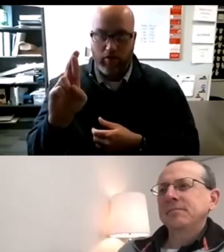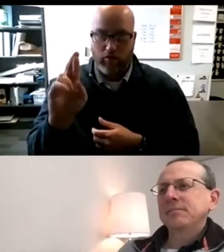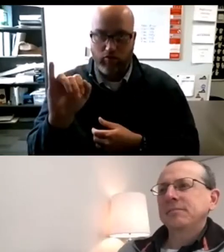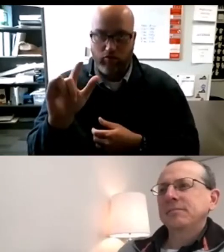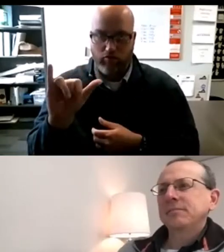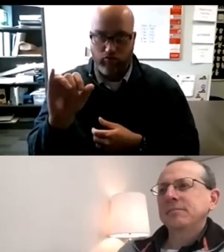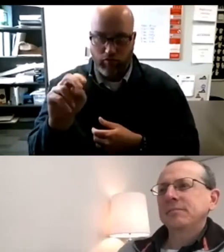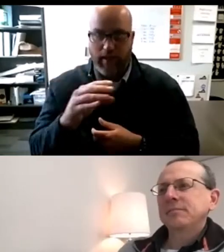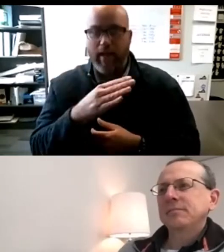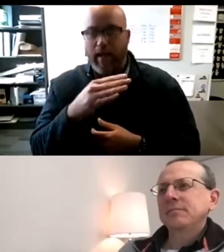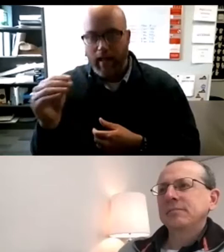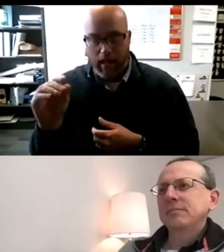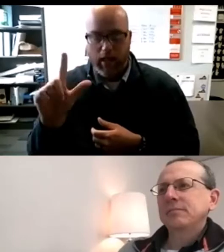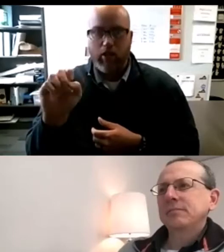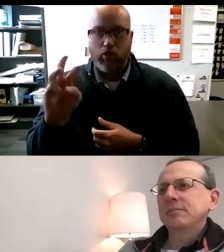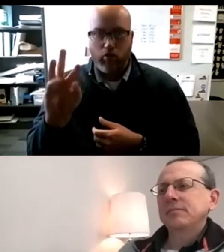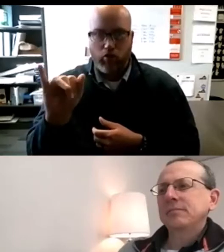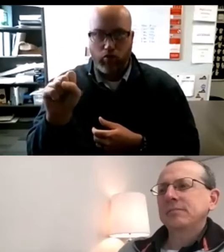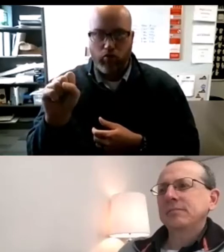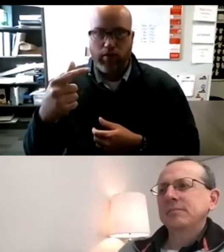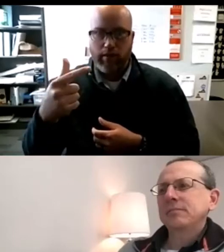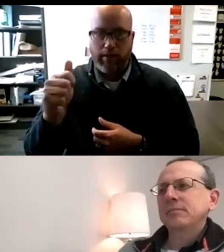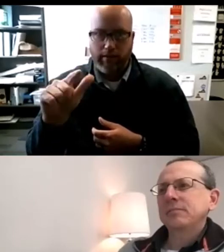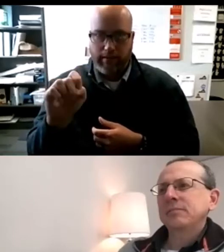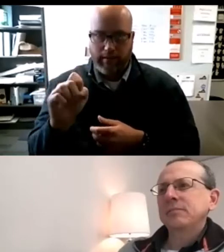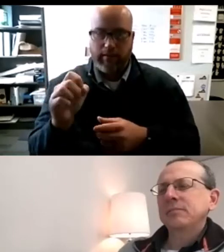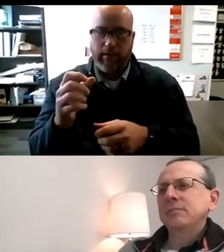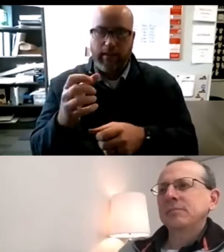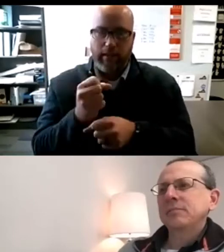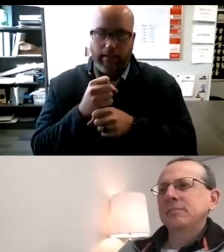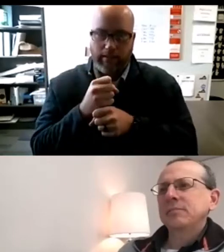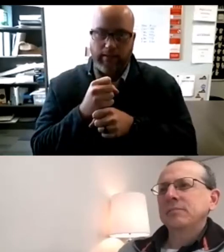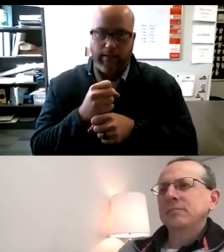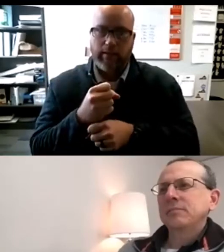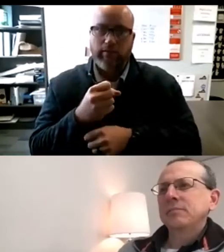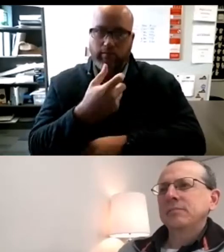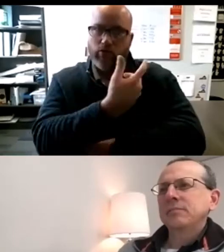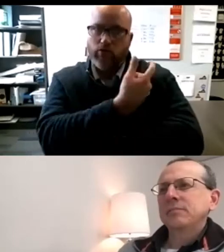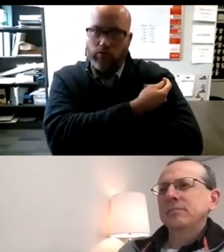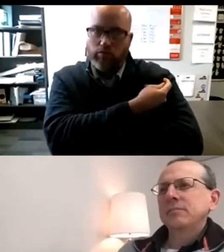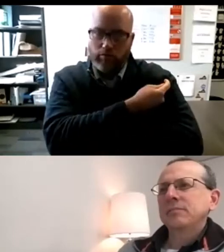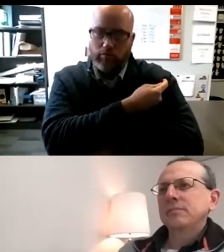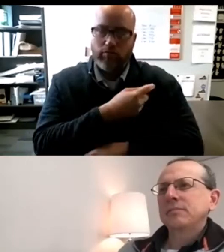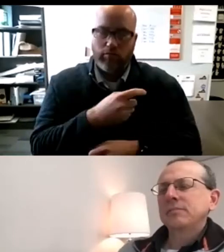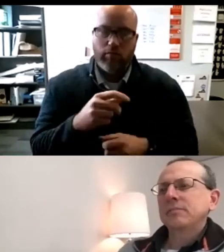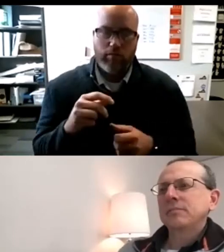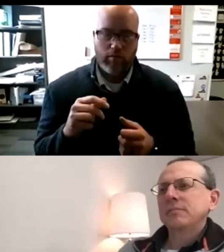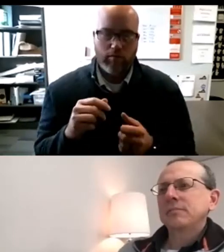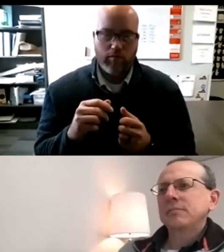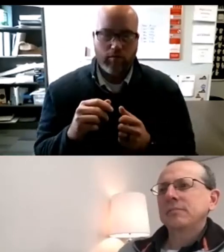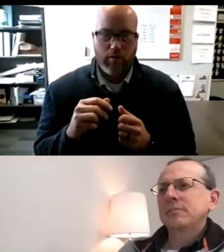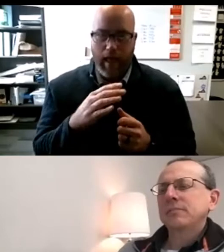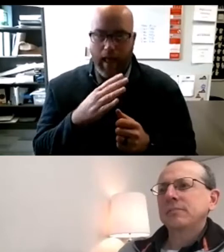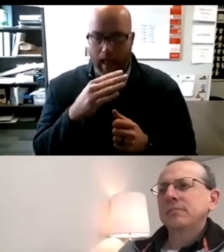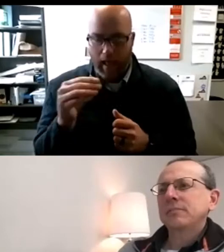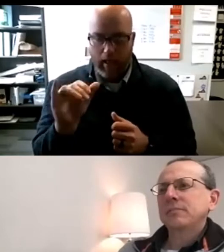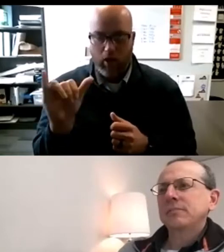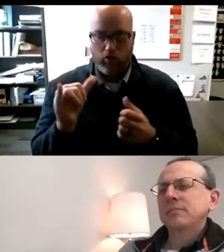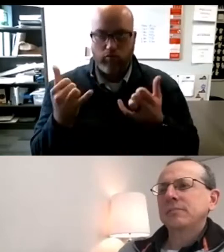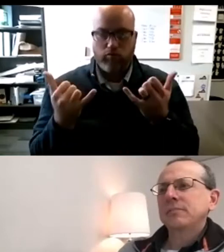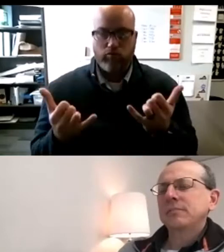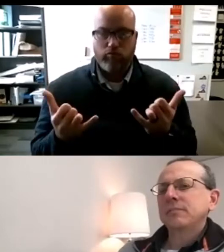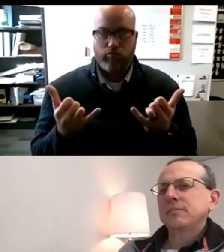Lewis Gale Hospitals took receipt of doses of the Pfizer vaccine and are